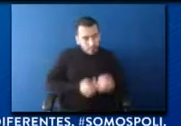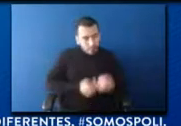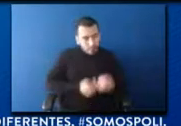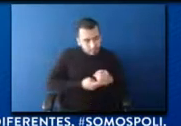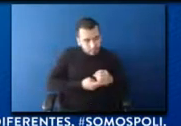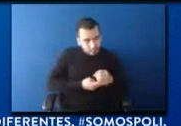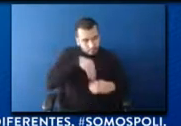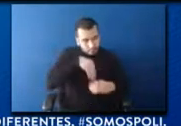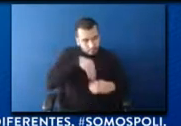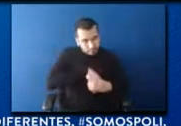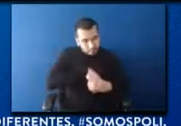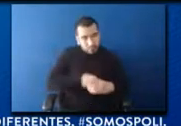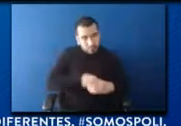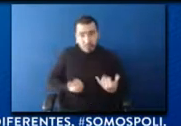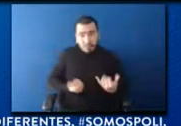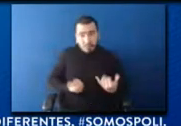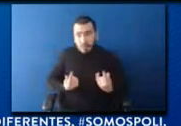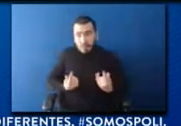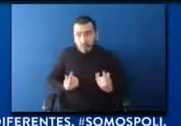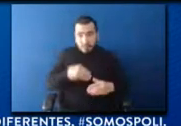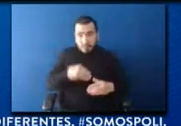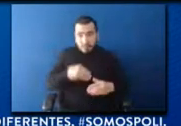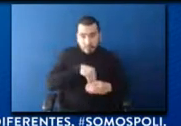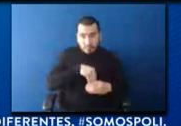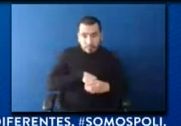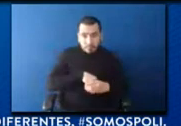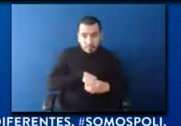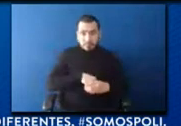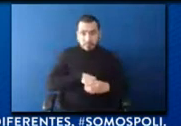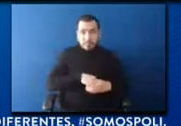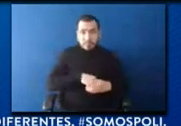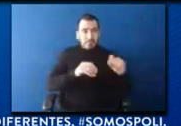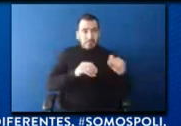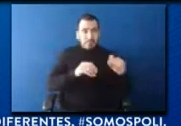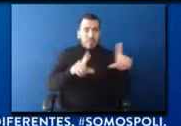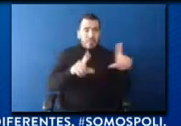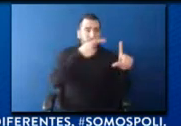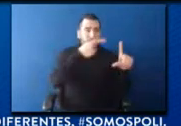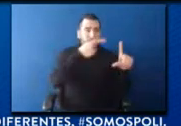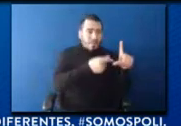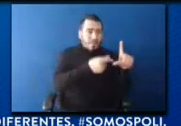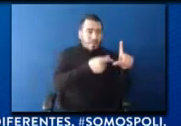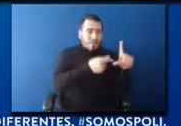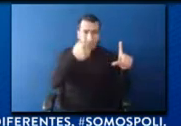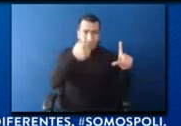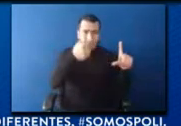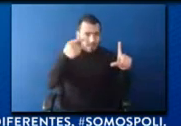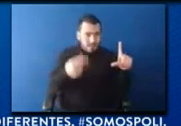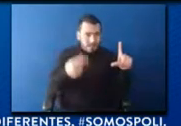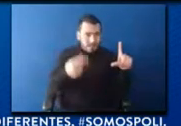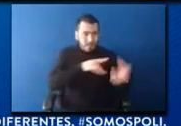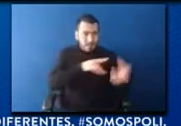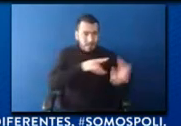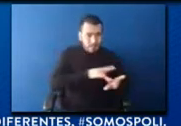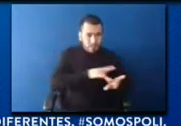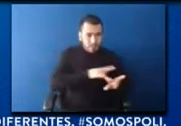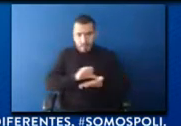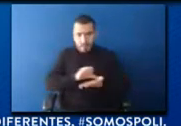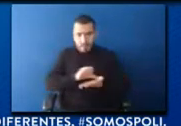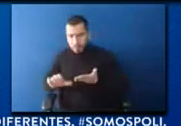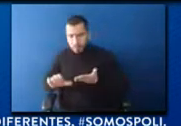vamos a hacer? ¿Cuándo nosotros vamos a aprender a hacer un presupuesto? ¿Cuándo nosotros vamos a empezar a entender yo qué hago cuando tengo un ingreso